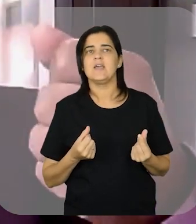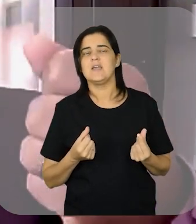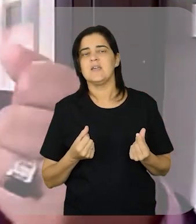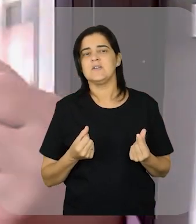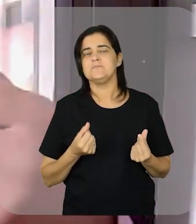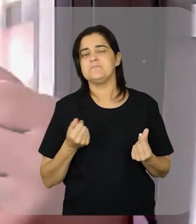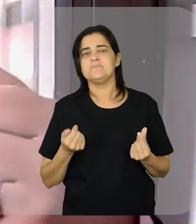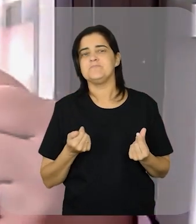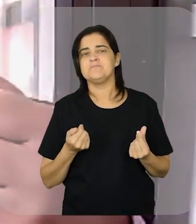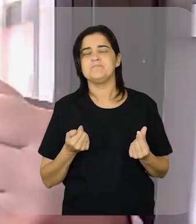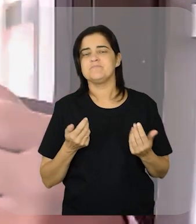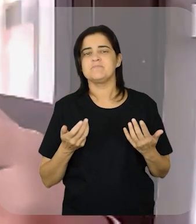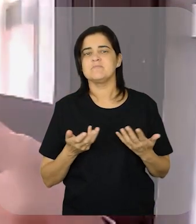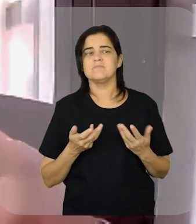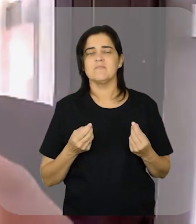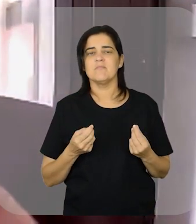pone...